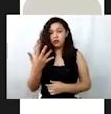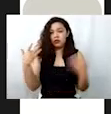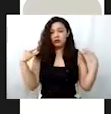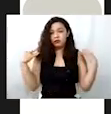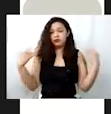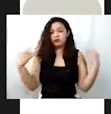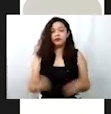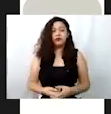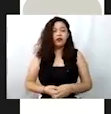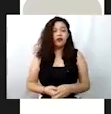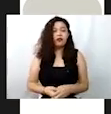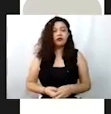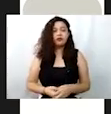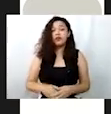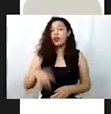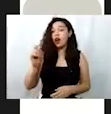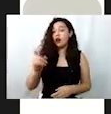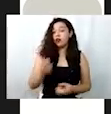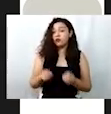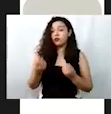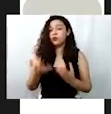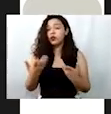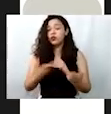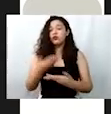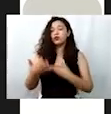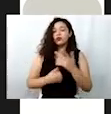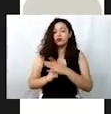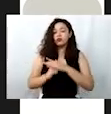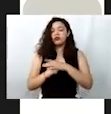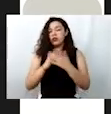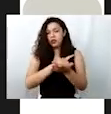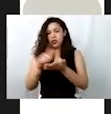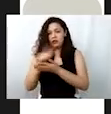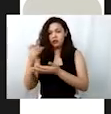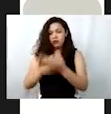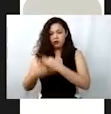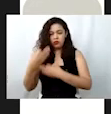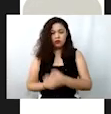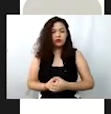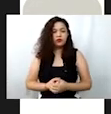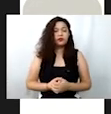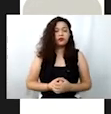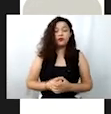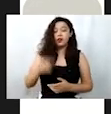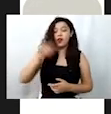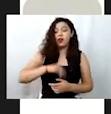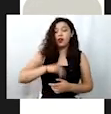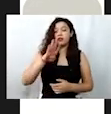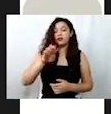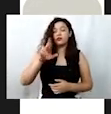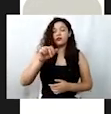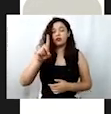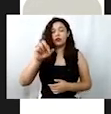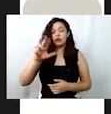Garantizar la disponibilidad de agua, su gestión sostenible y el saneamiento para todos. En Iberdrola, la cantidad de agua